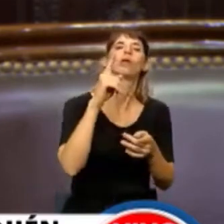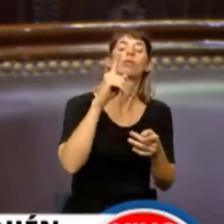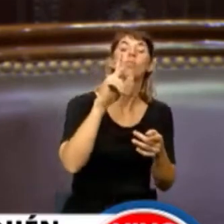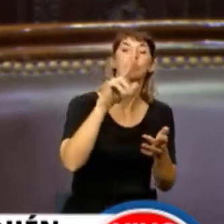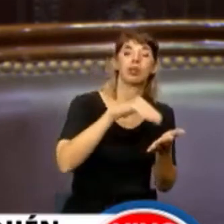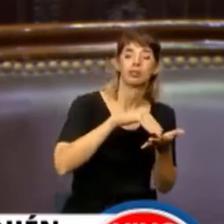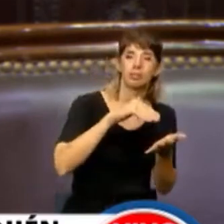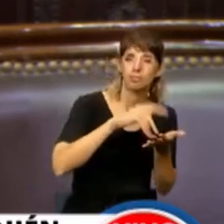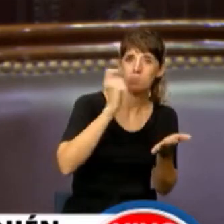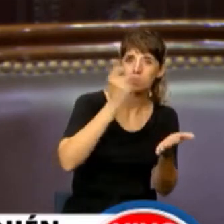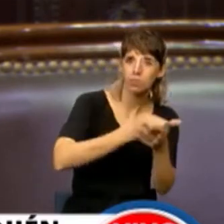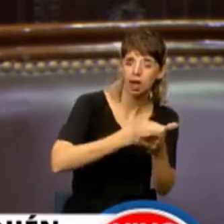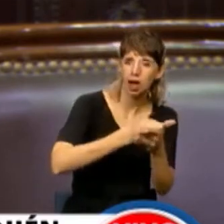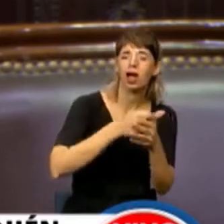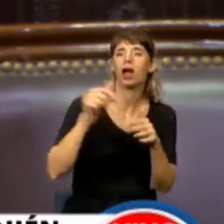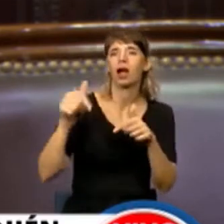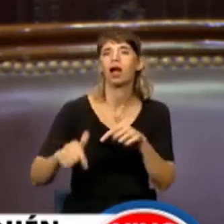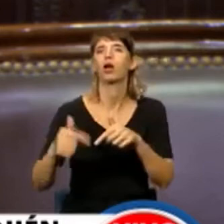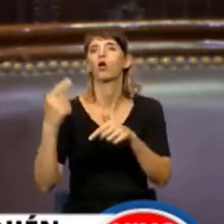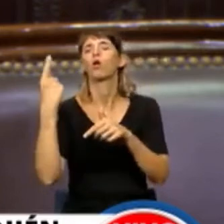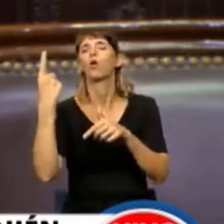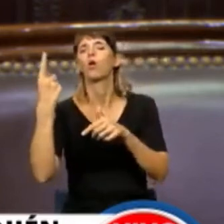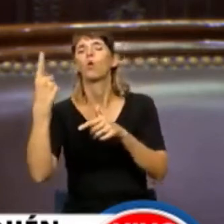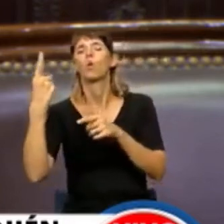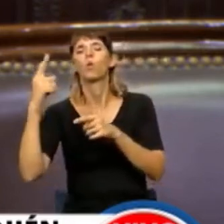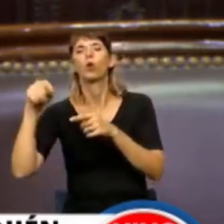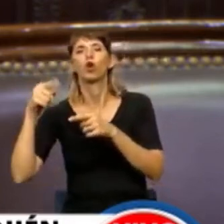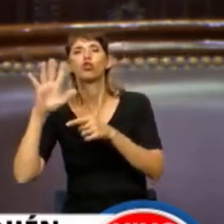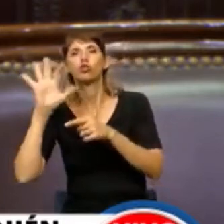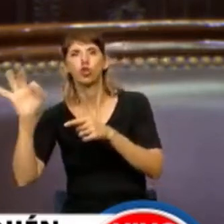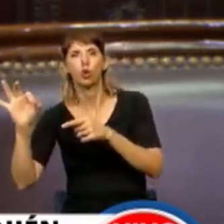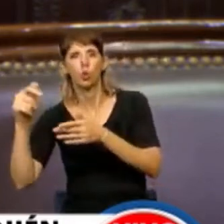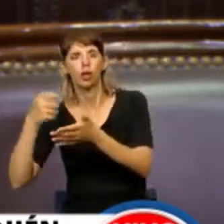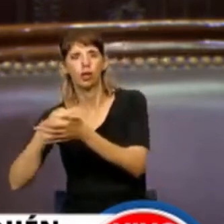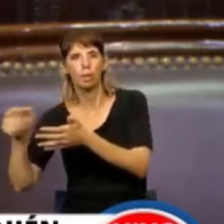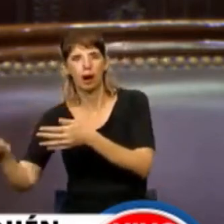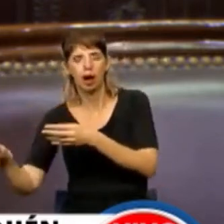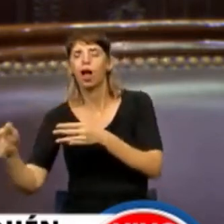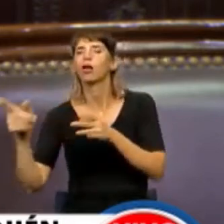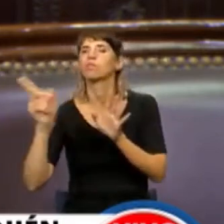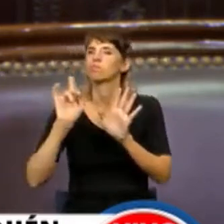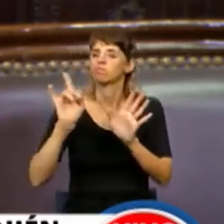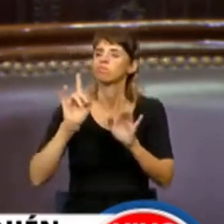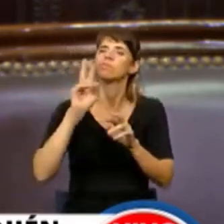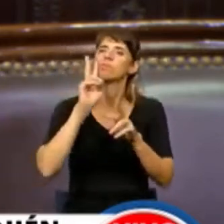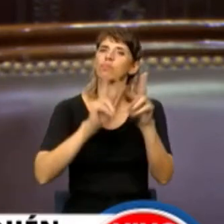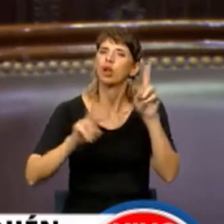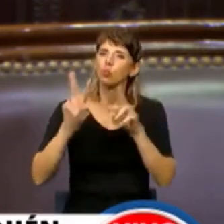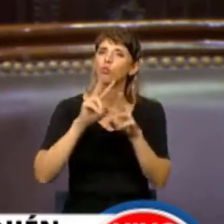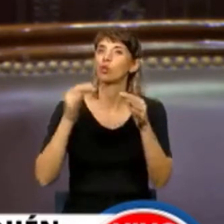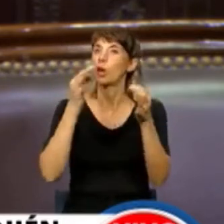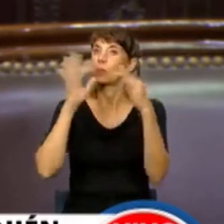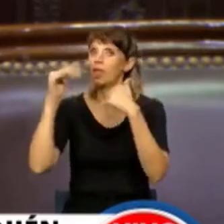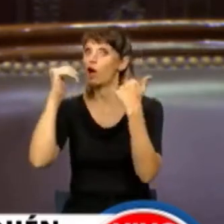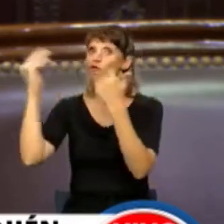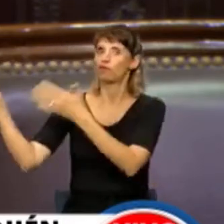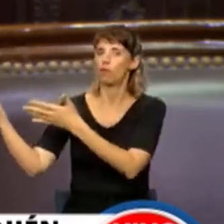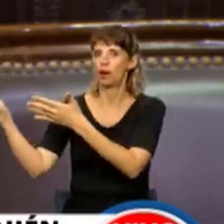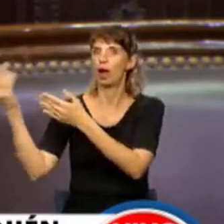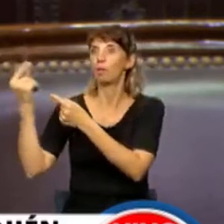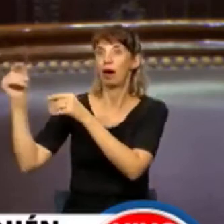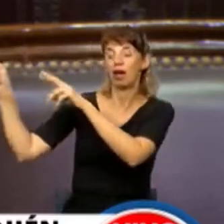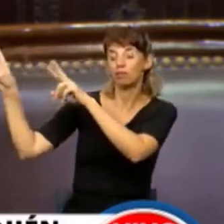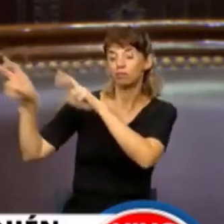que la Argentina se pueda abastecer de nuestro gas, pero a su vez podamos traer divisas al país para equilibrar también la balanza de pagos. Vemos con